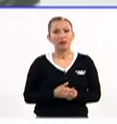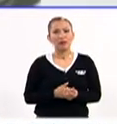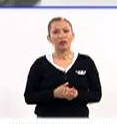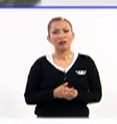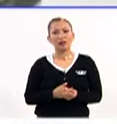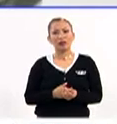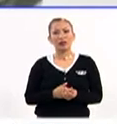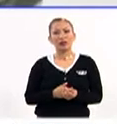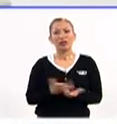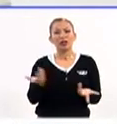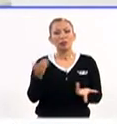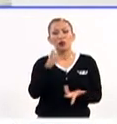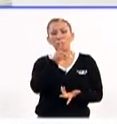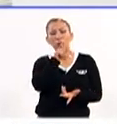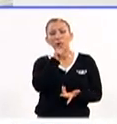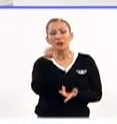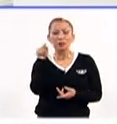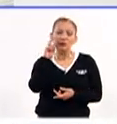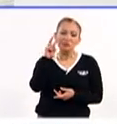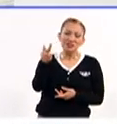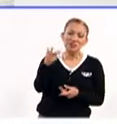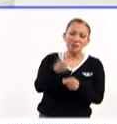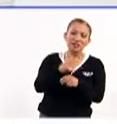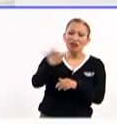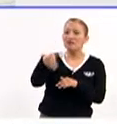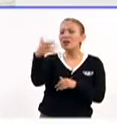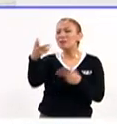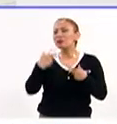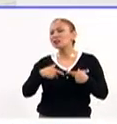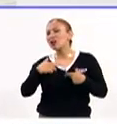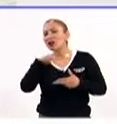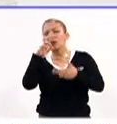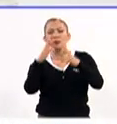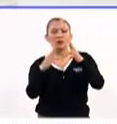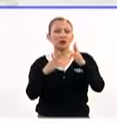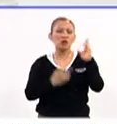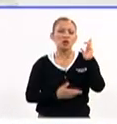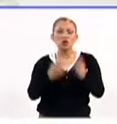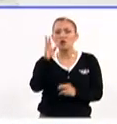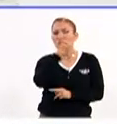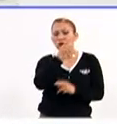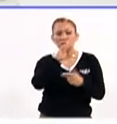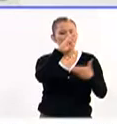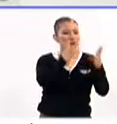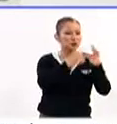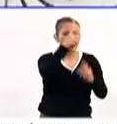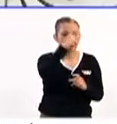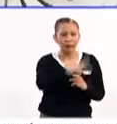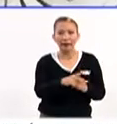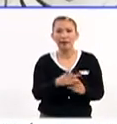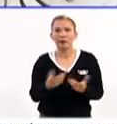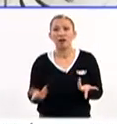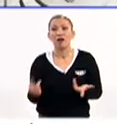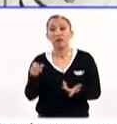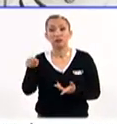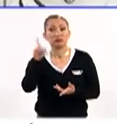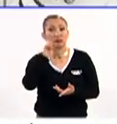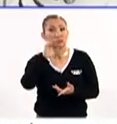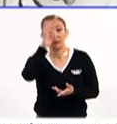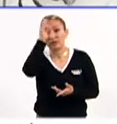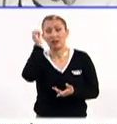¿cómo podría? La preocupación social del momento, la Revolución Rusa, la Revolución Mexicana, y